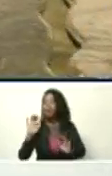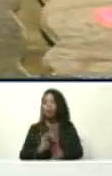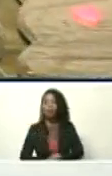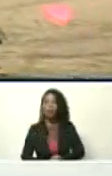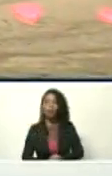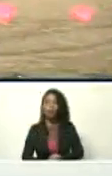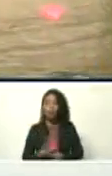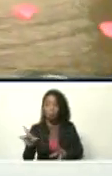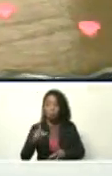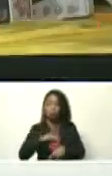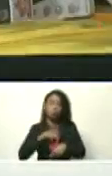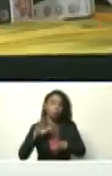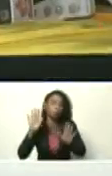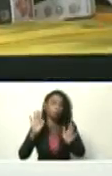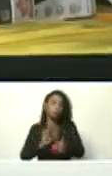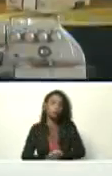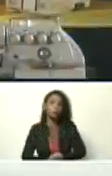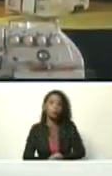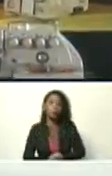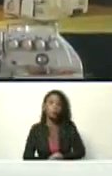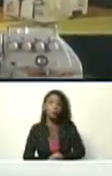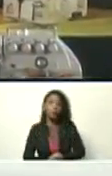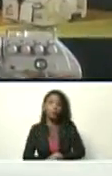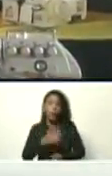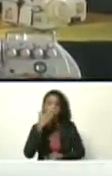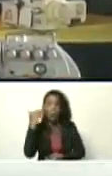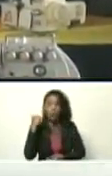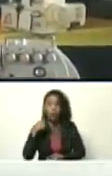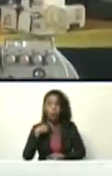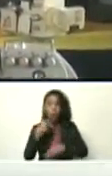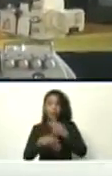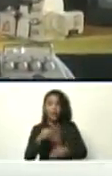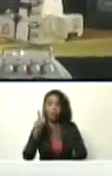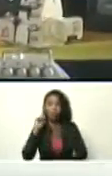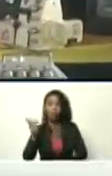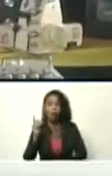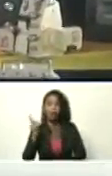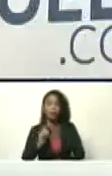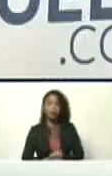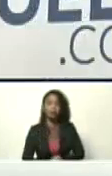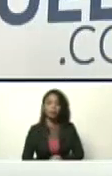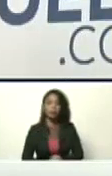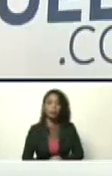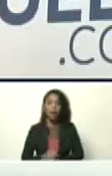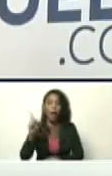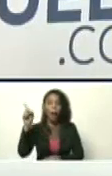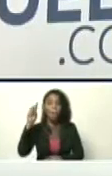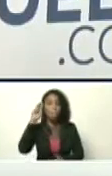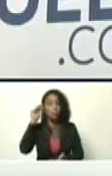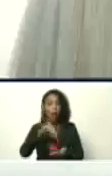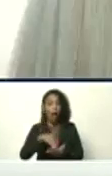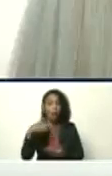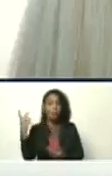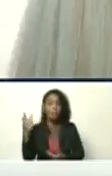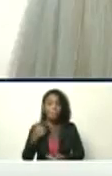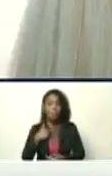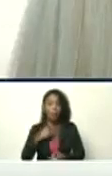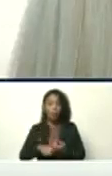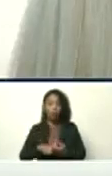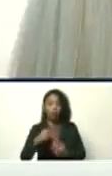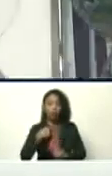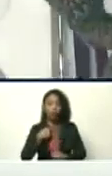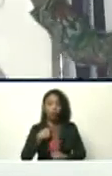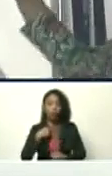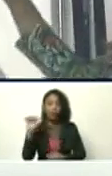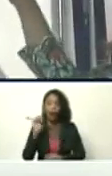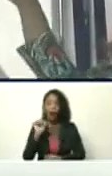y lo acepta. En estos días agarré un taxi, estábamos en Maracay, Sile y yo. Entonces el